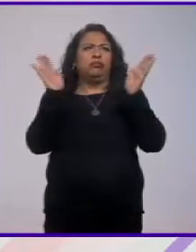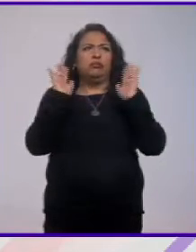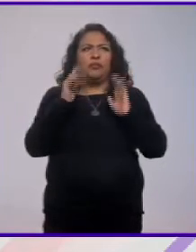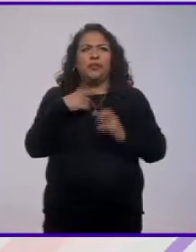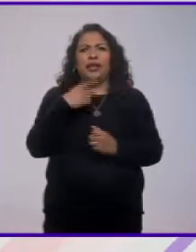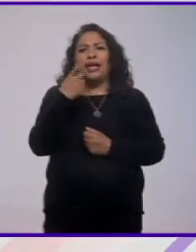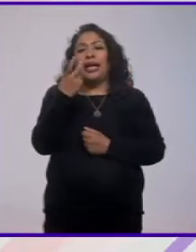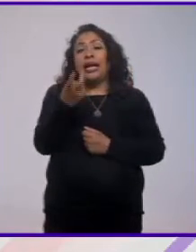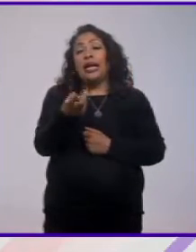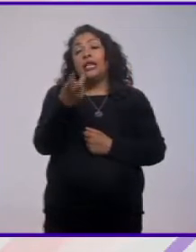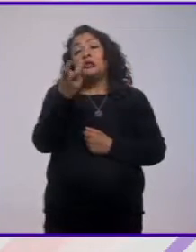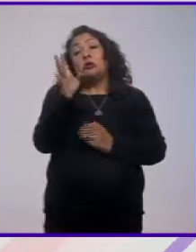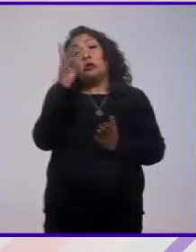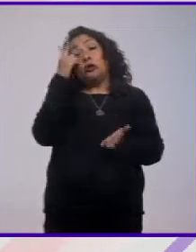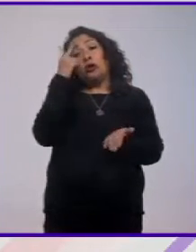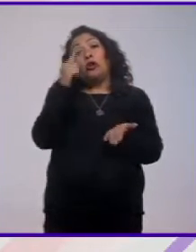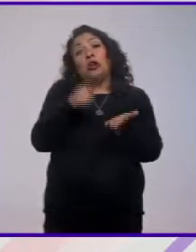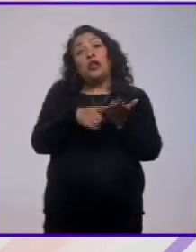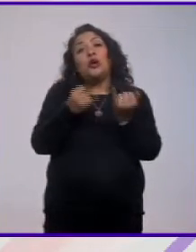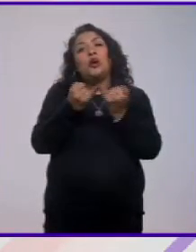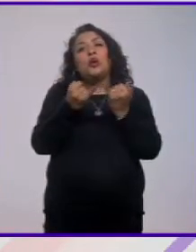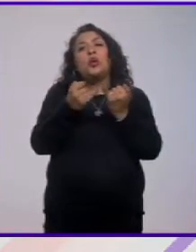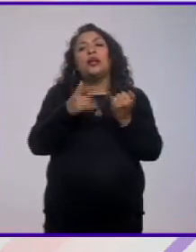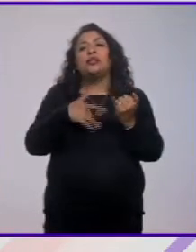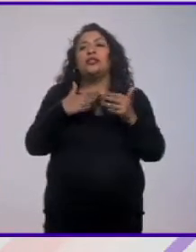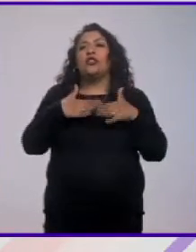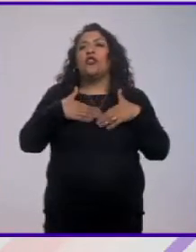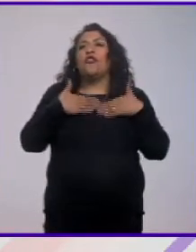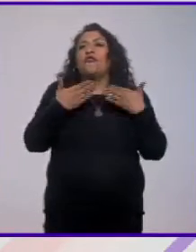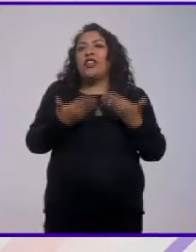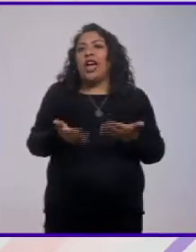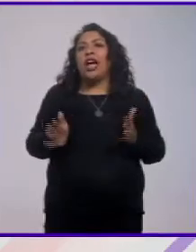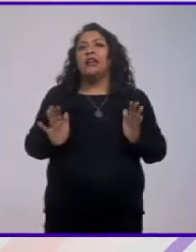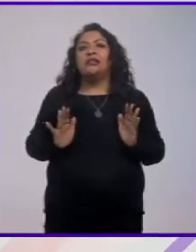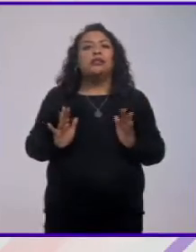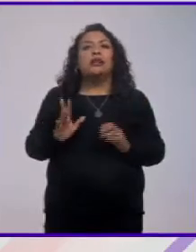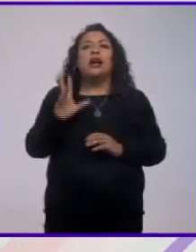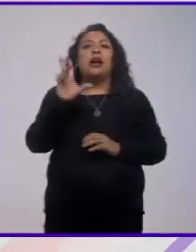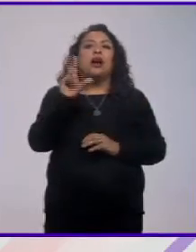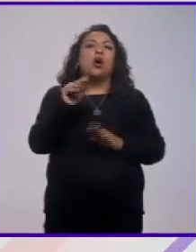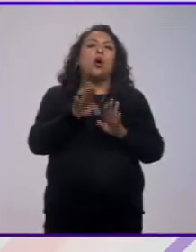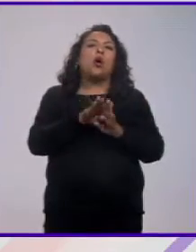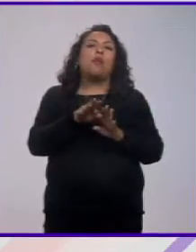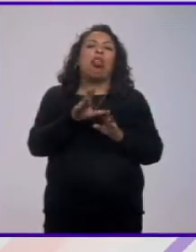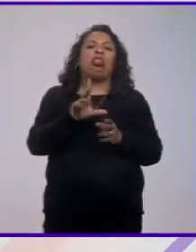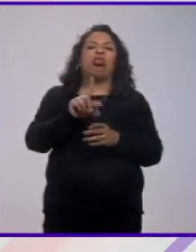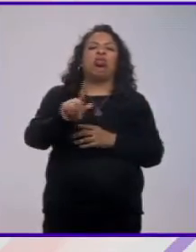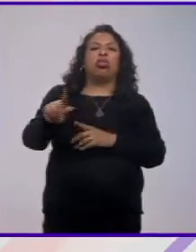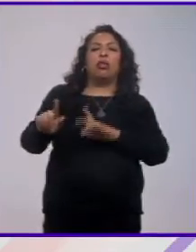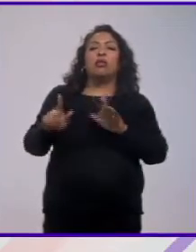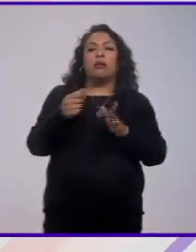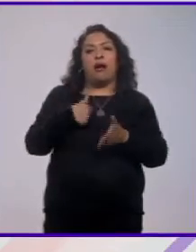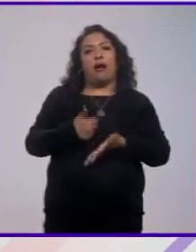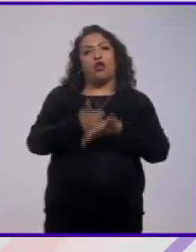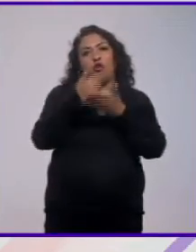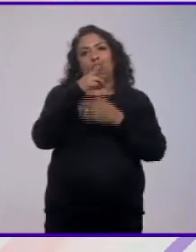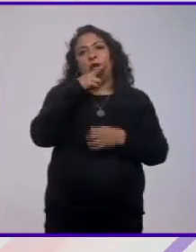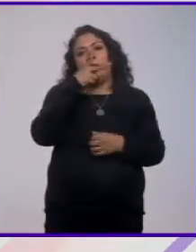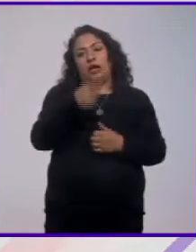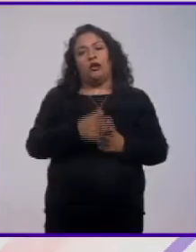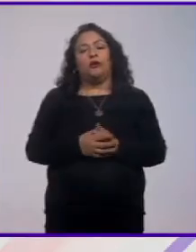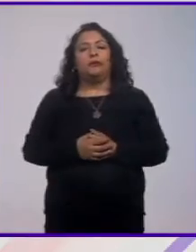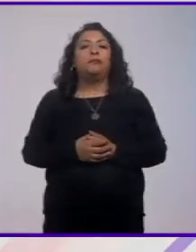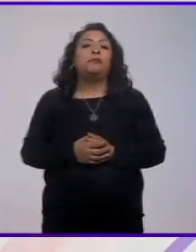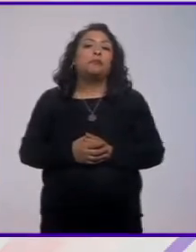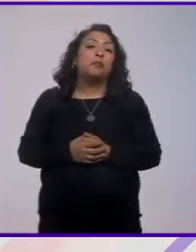y eso yo creo que también te hace confiar en el medio, ¿no? No era un medio donde nos pisoteábamos, sino donde nos ayudábamos.